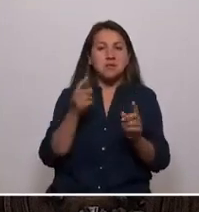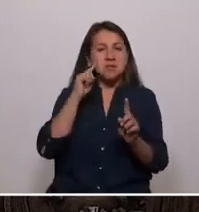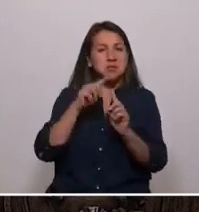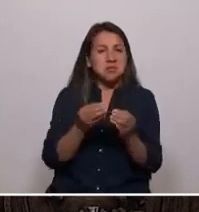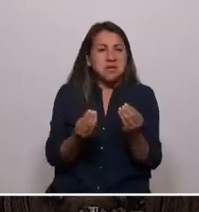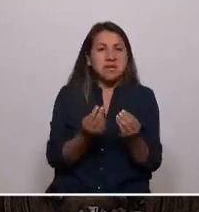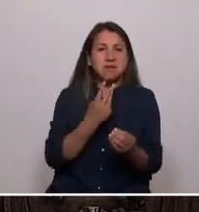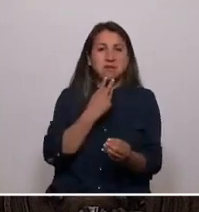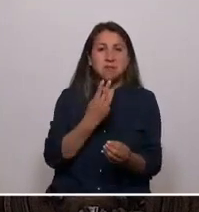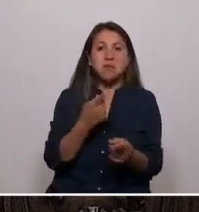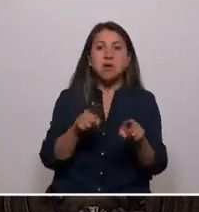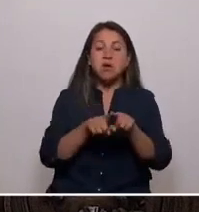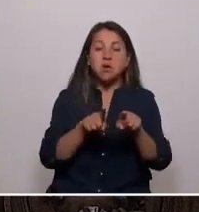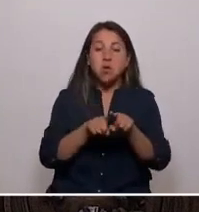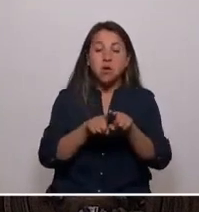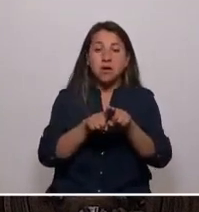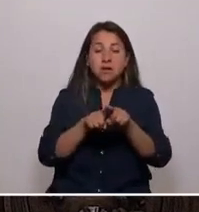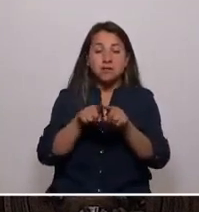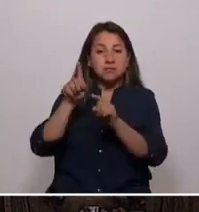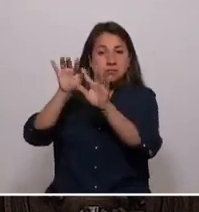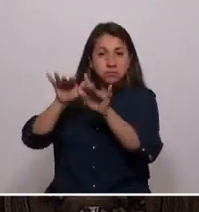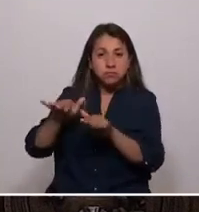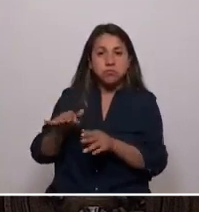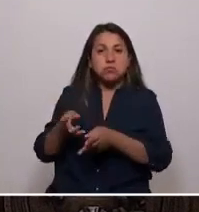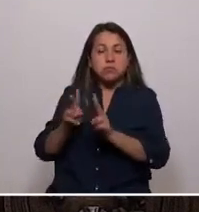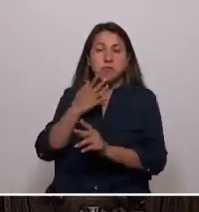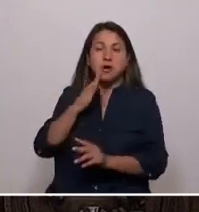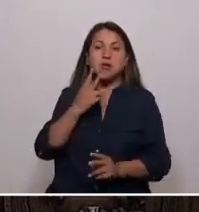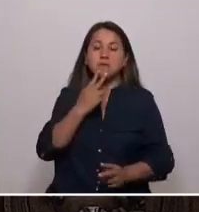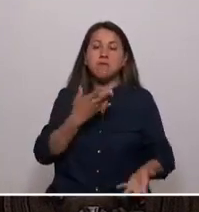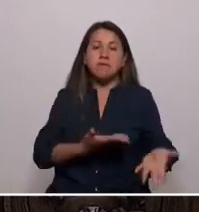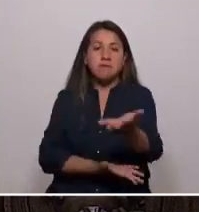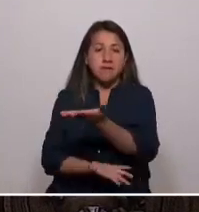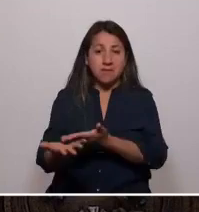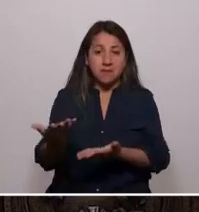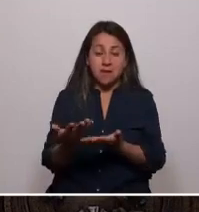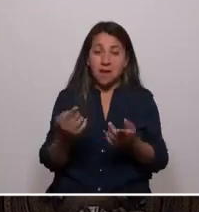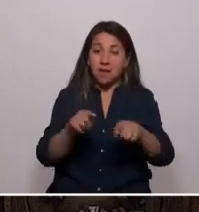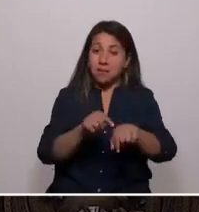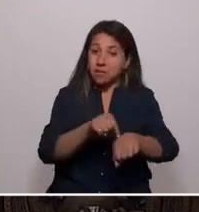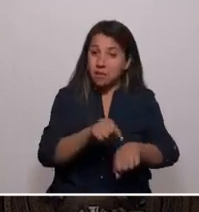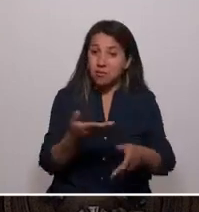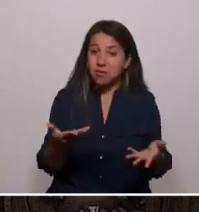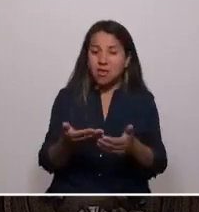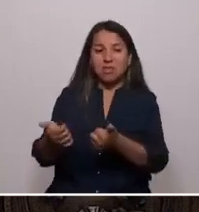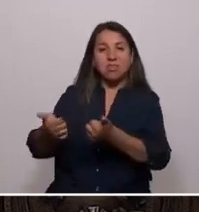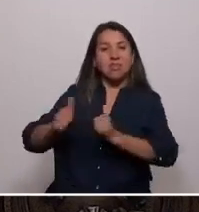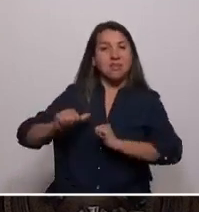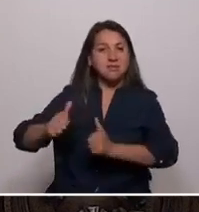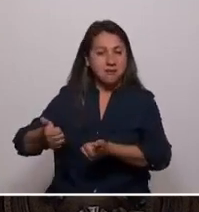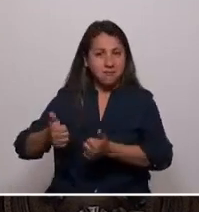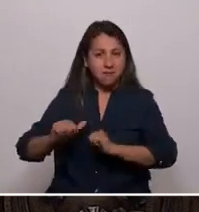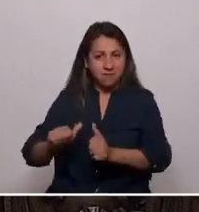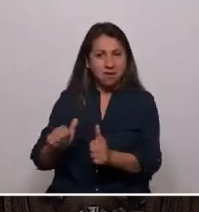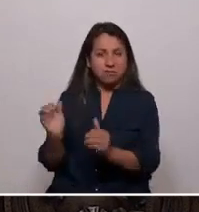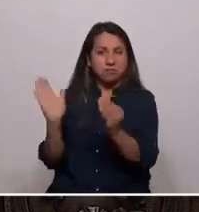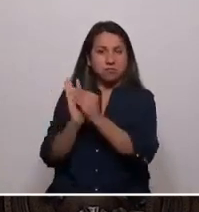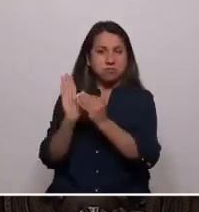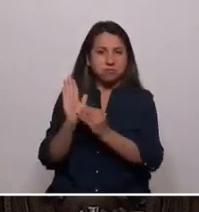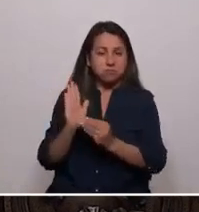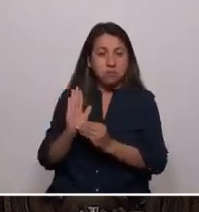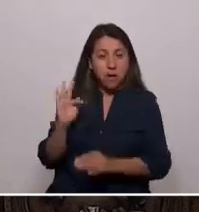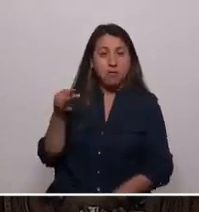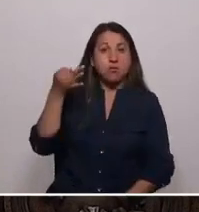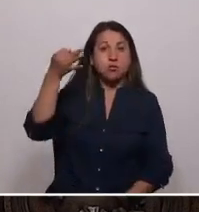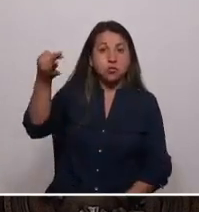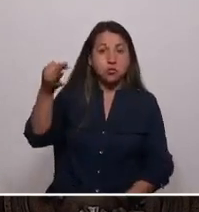Pacto Social Primigenio que nos permite una mejor convivencia, pero al mismo tiempo que fije los desafíos que tenemos con el futuro. Desafiar